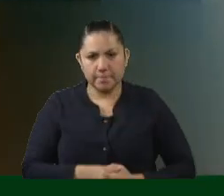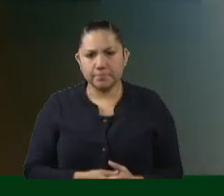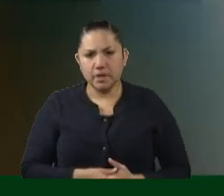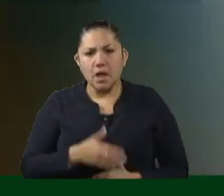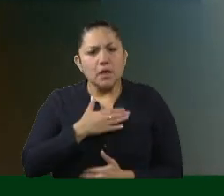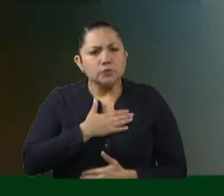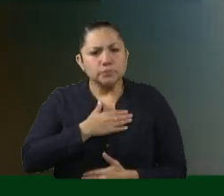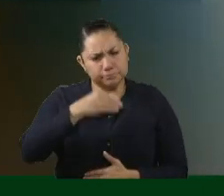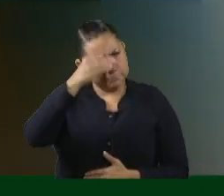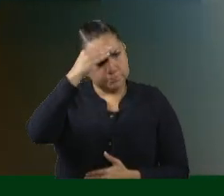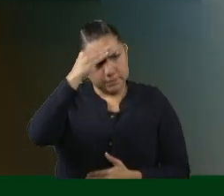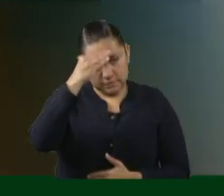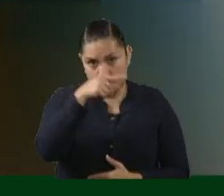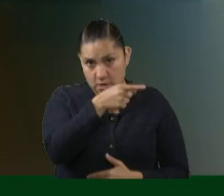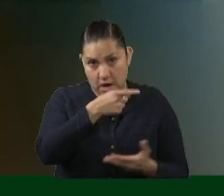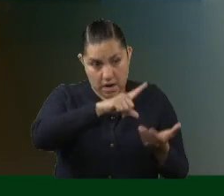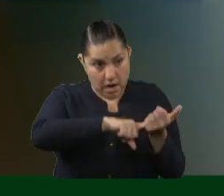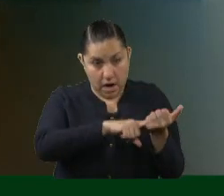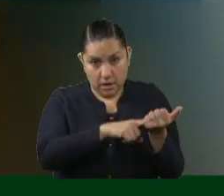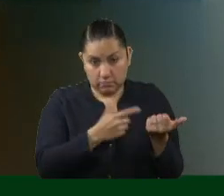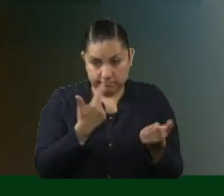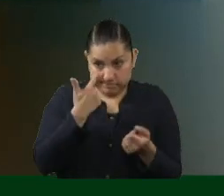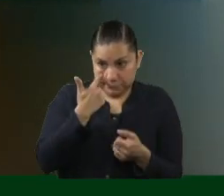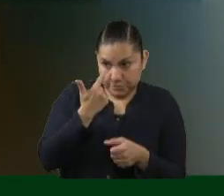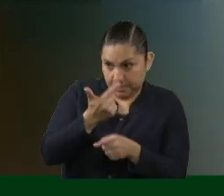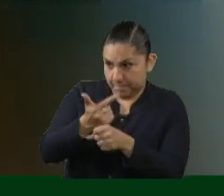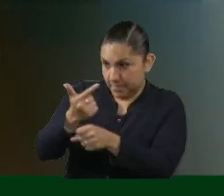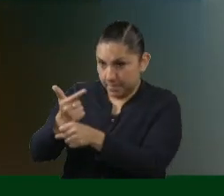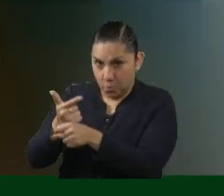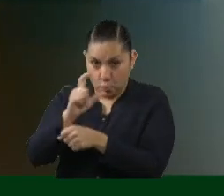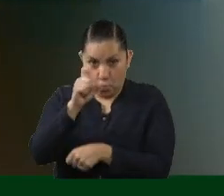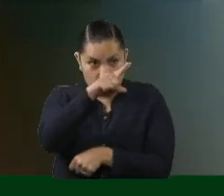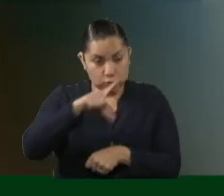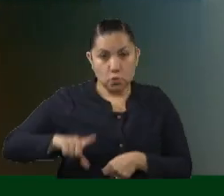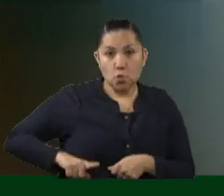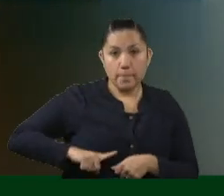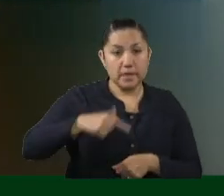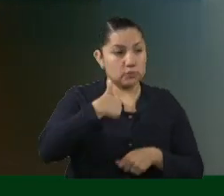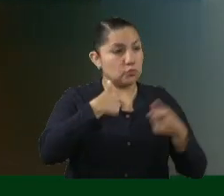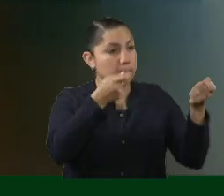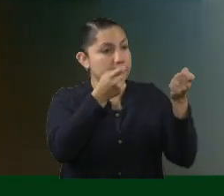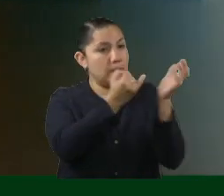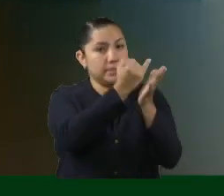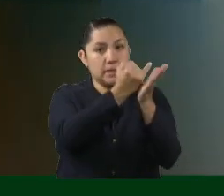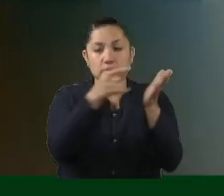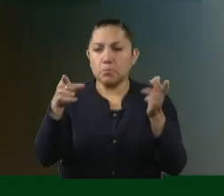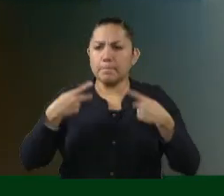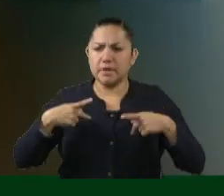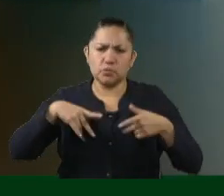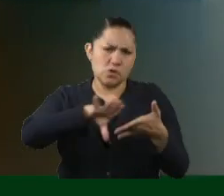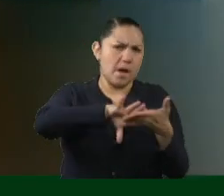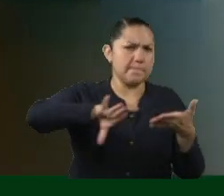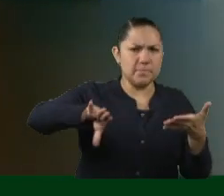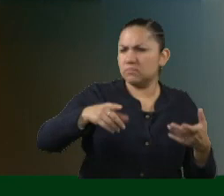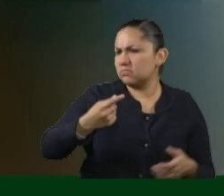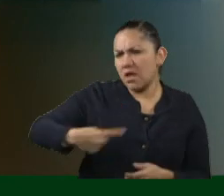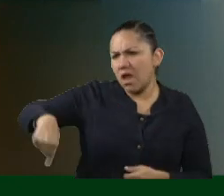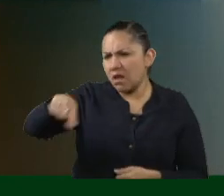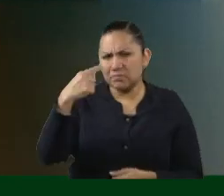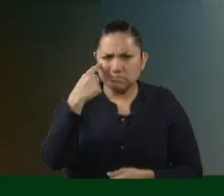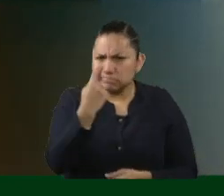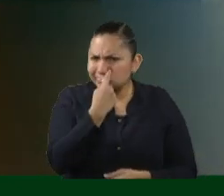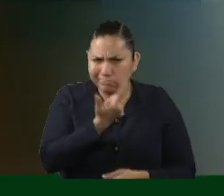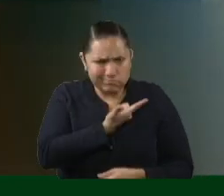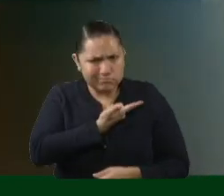del Estado genera una gran inconformidad por eso es que han surgido órganos con autonomía constitucional y